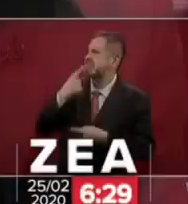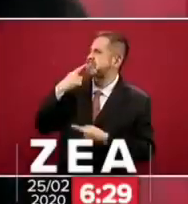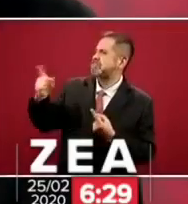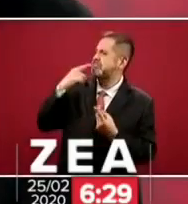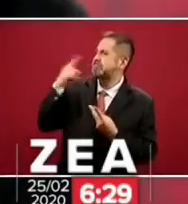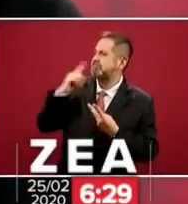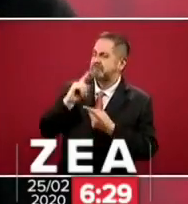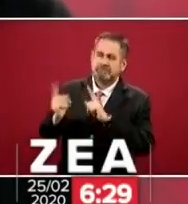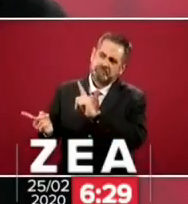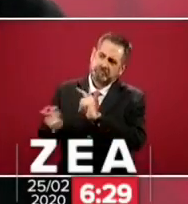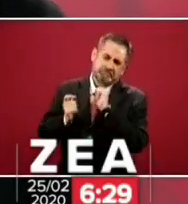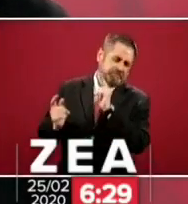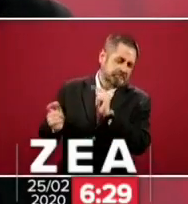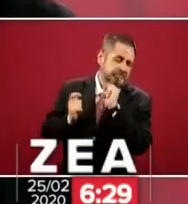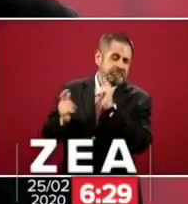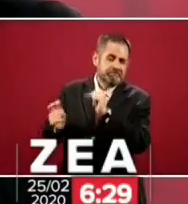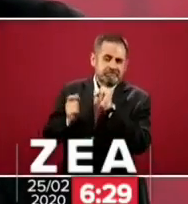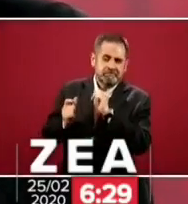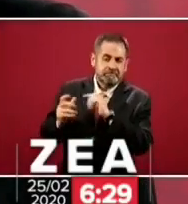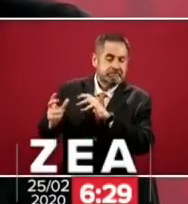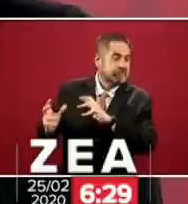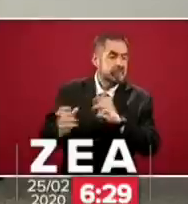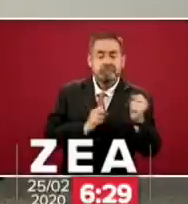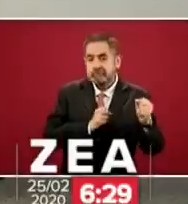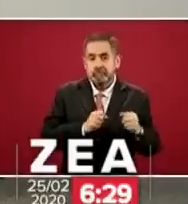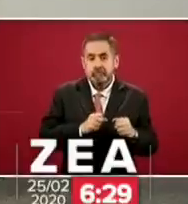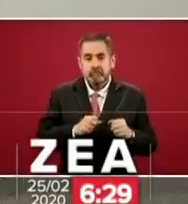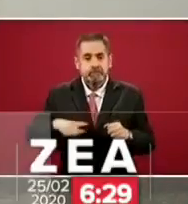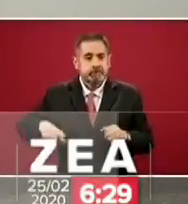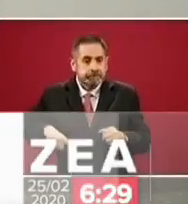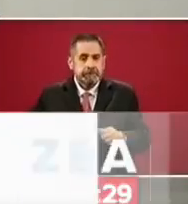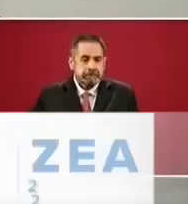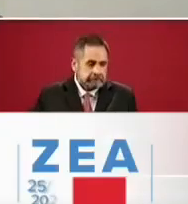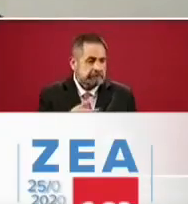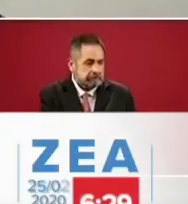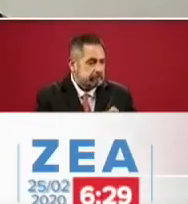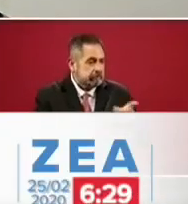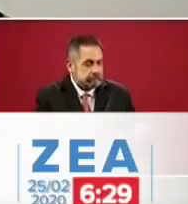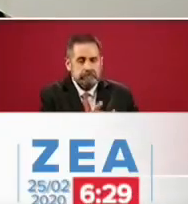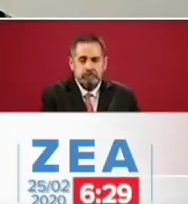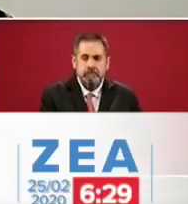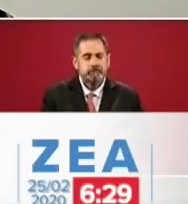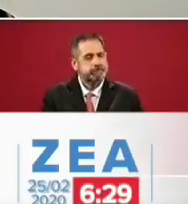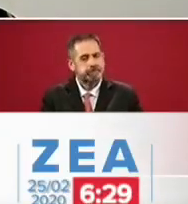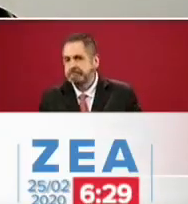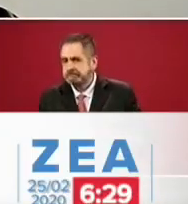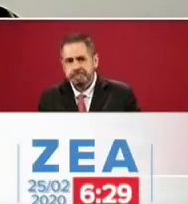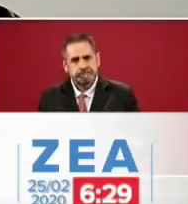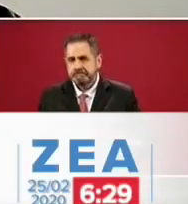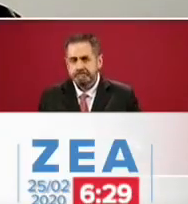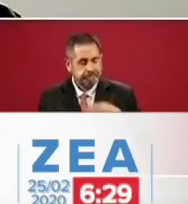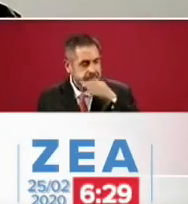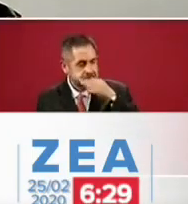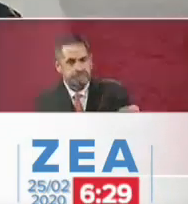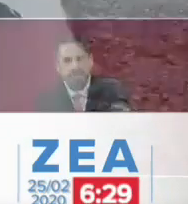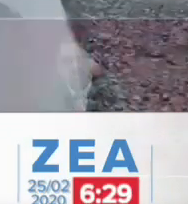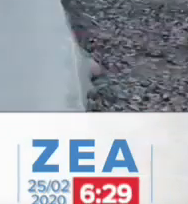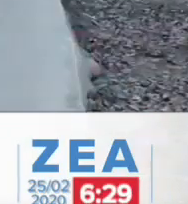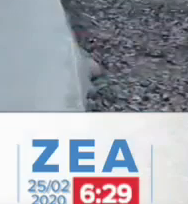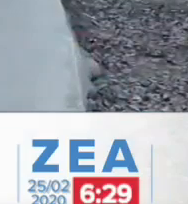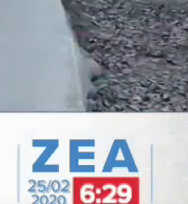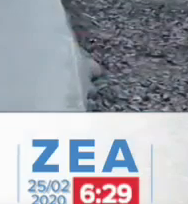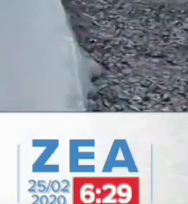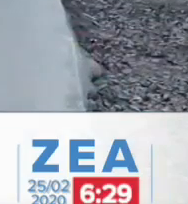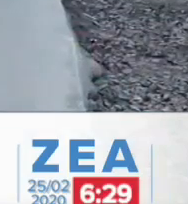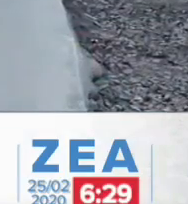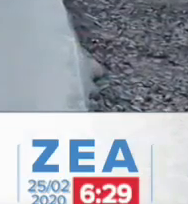públicamente haber sido víctimas de presiones para ofrecer moches a cambio de una obra del gobierno. Dijo además que una de las medidas que implementa su gobierno en contra del